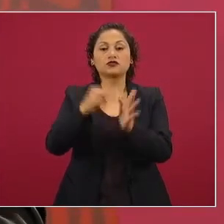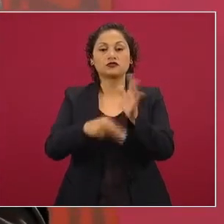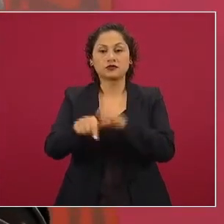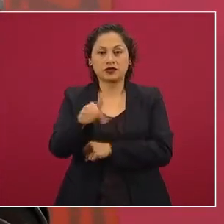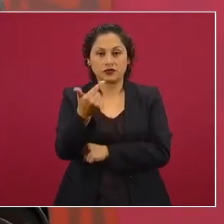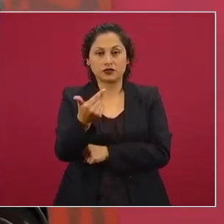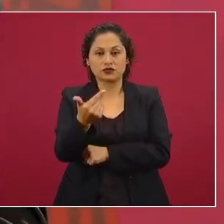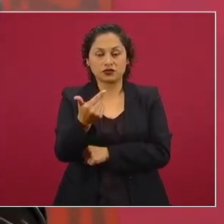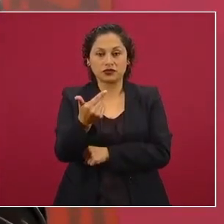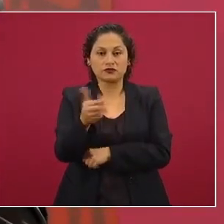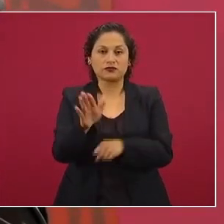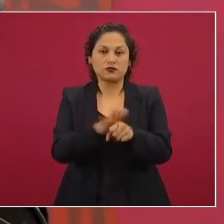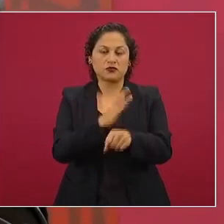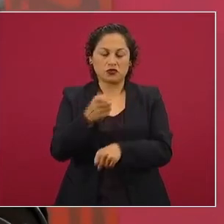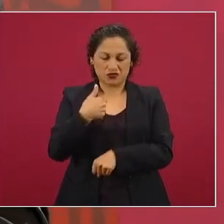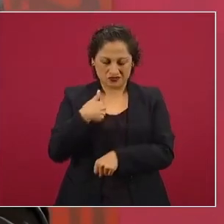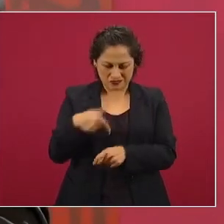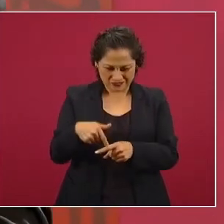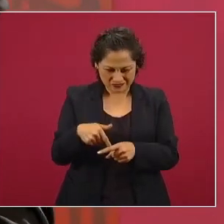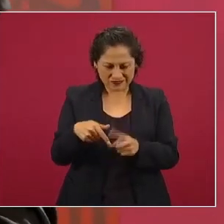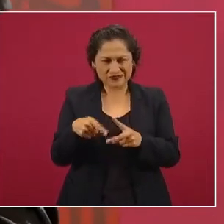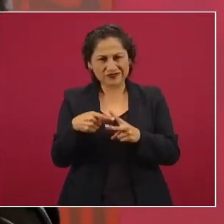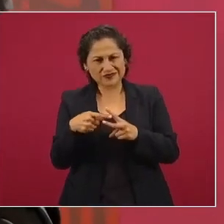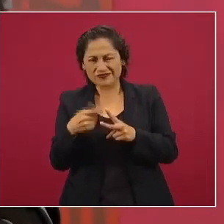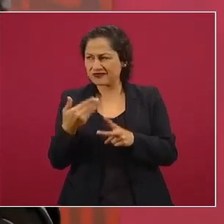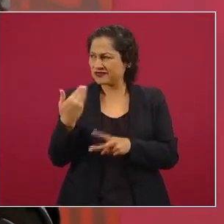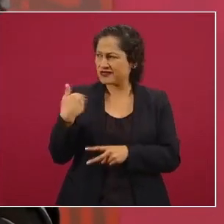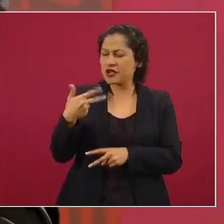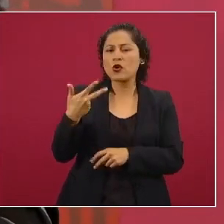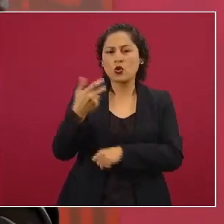Por eso estoy hablando de hace 8 años, ¿no?